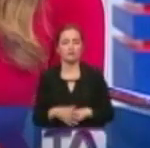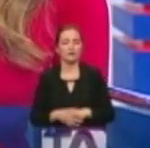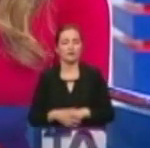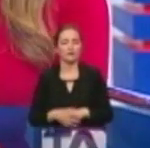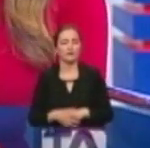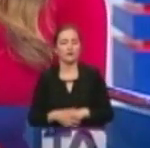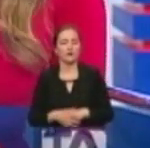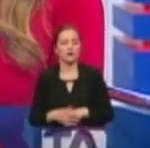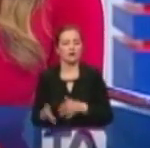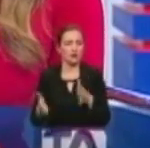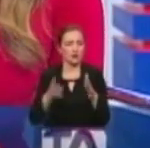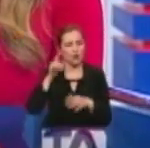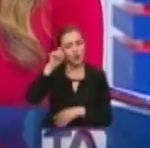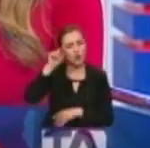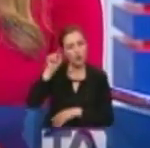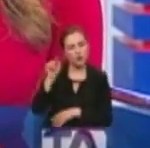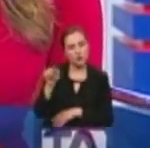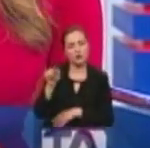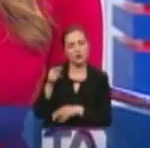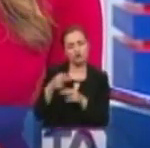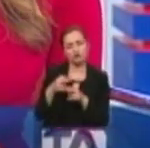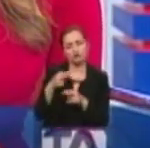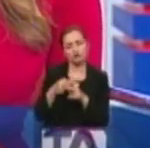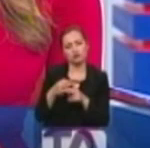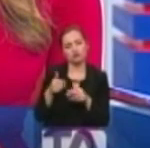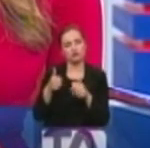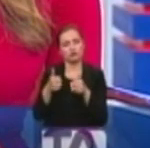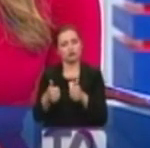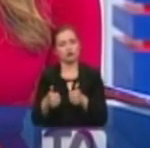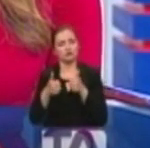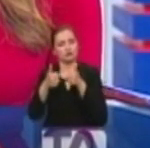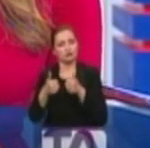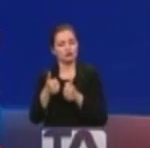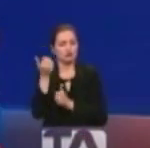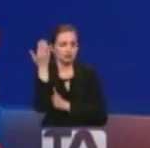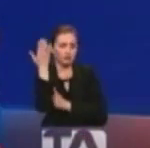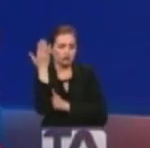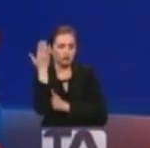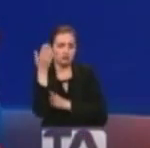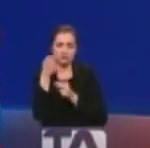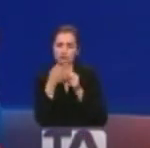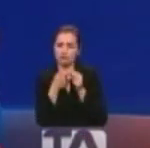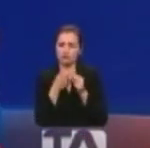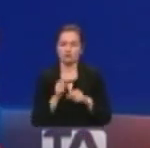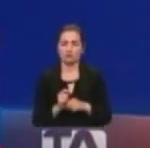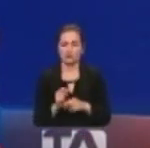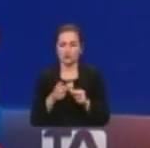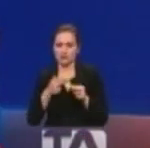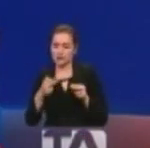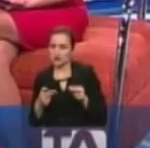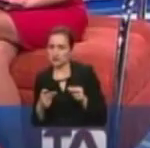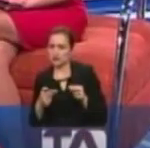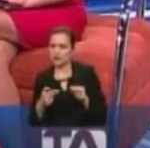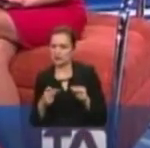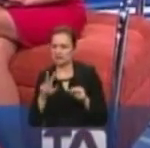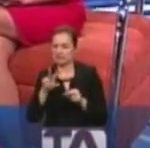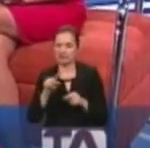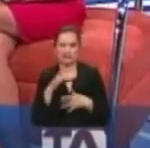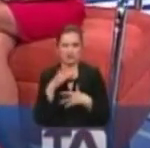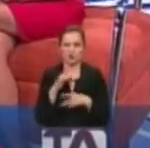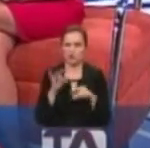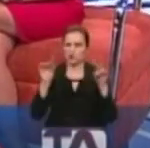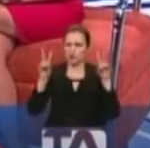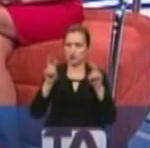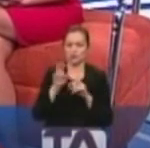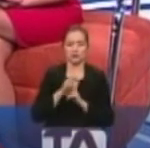Ahora, yo recuerdo que usted estaba sonando su nombre como para candidato también a la alcaldía de Quito. ¿Se retiró acaso o se decepcionó por este